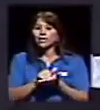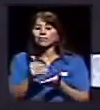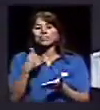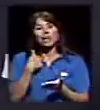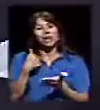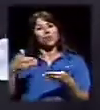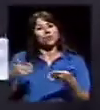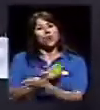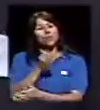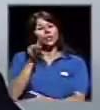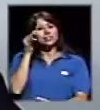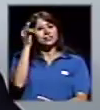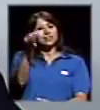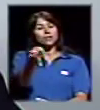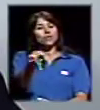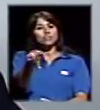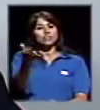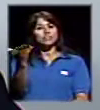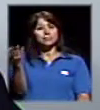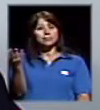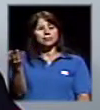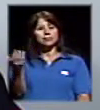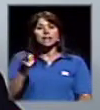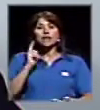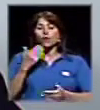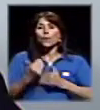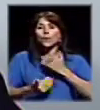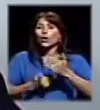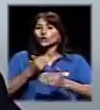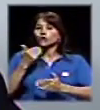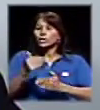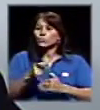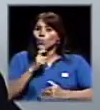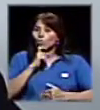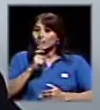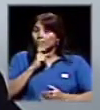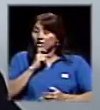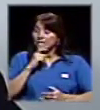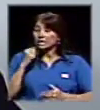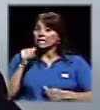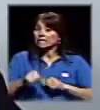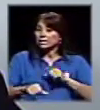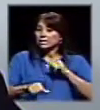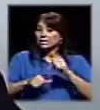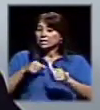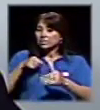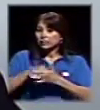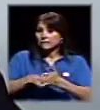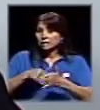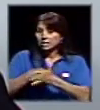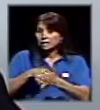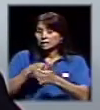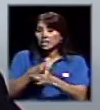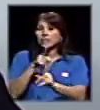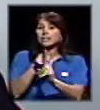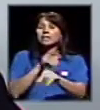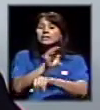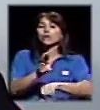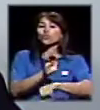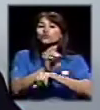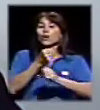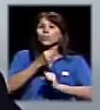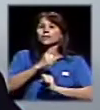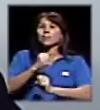destino, ¿verdad? Y un proceso muy difícil y muy trabajoso desde el Consejo Municipal de San